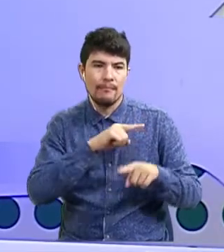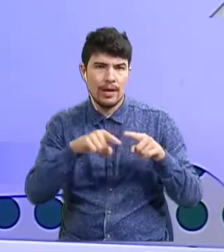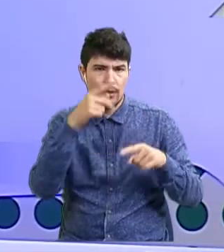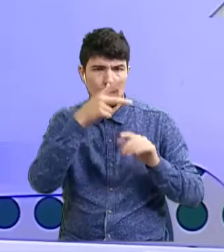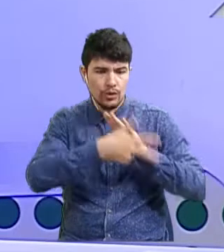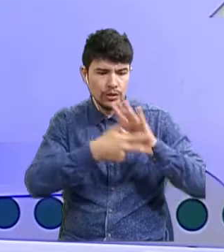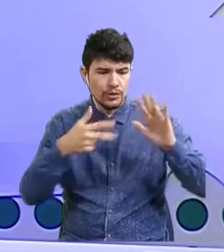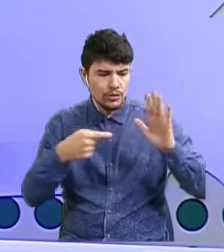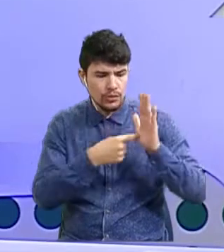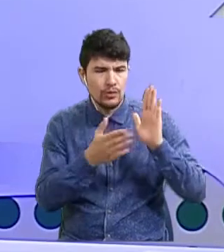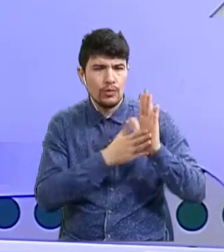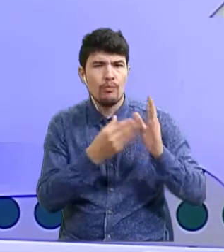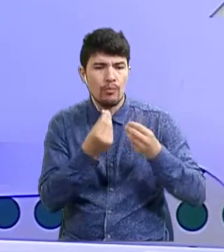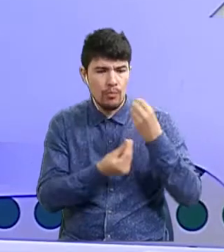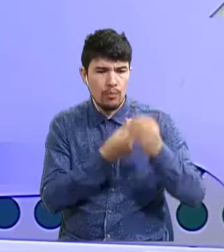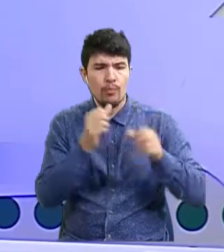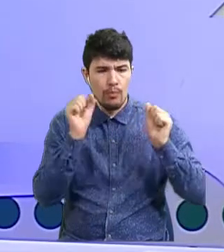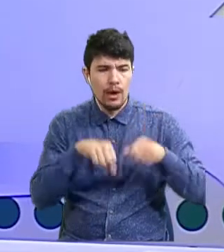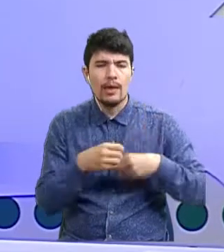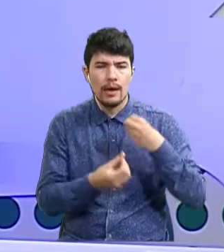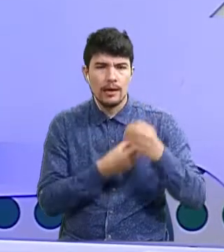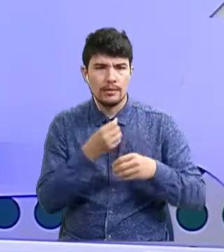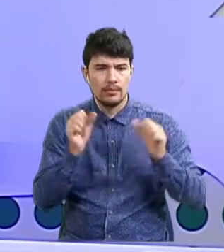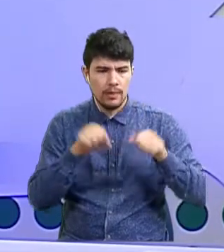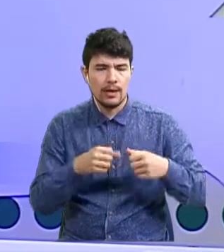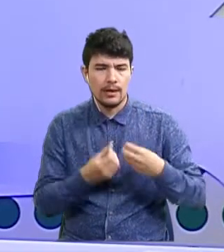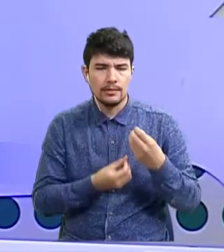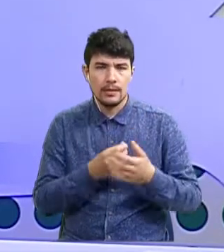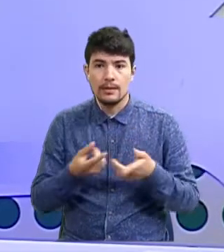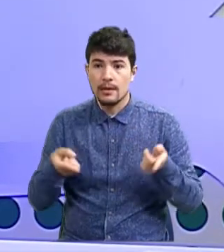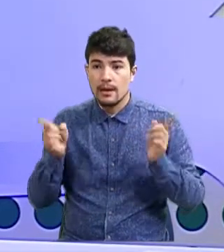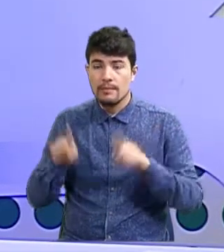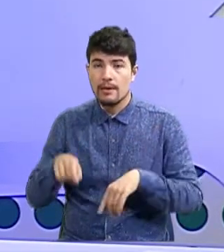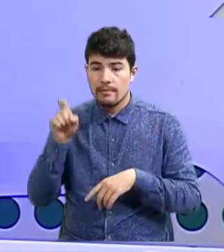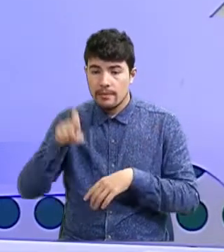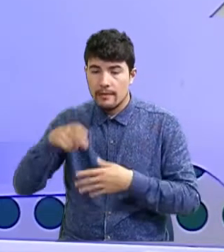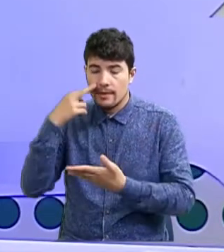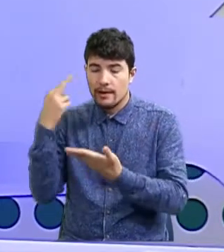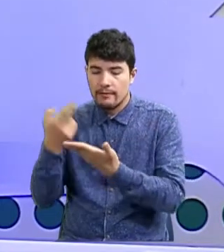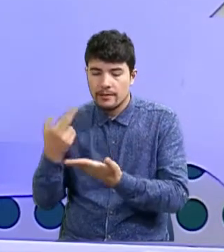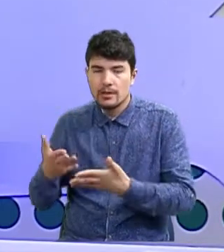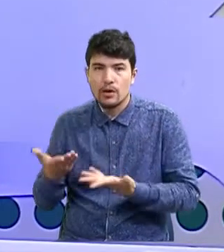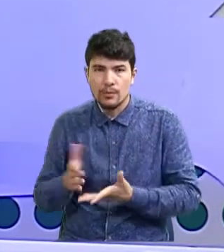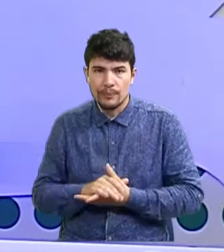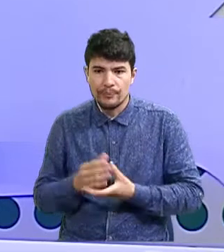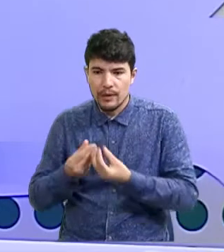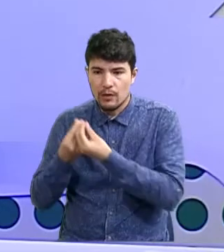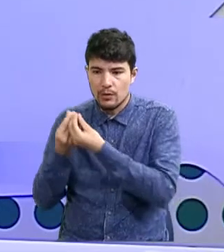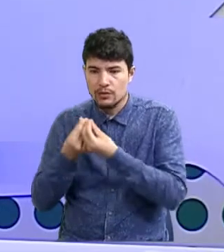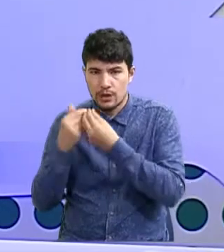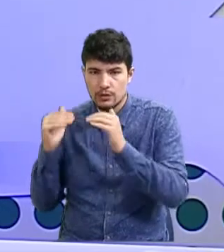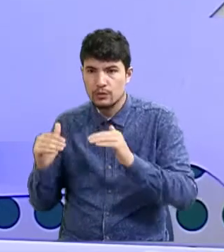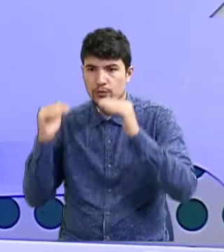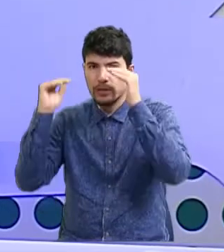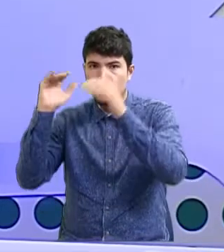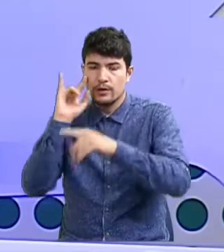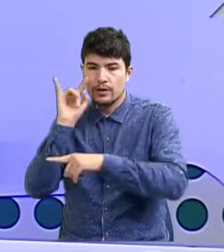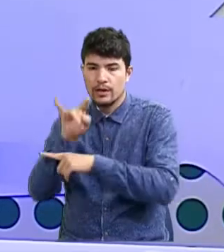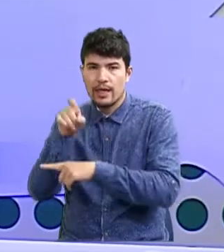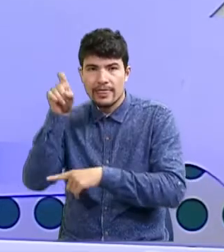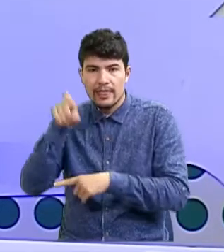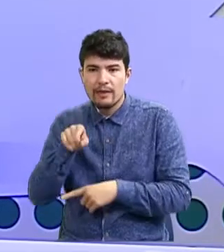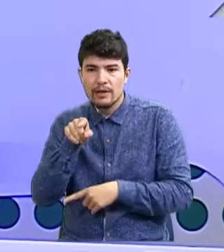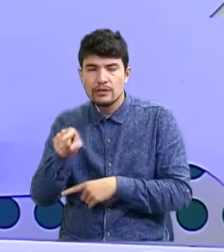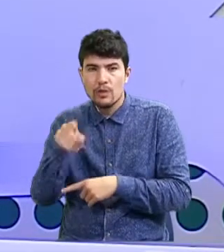hacer. O sea, es decir, está abierta esa puerta. También tiene que revisarse si el Consejo Superior de la Judicatura debe